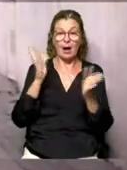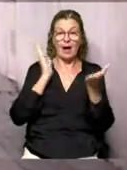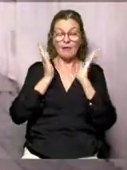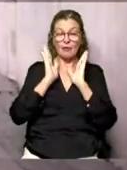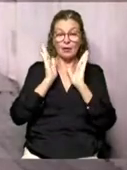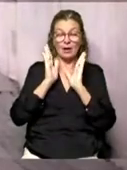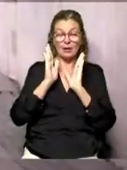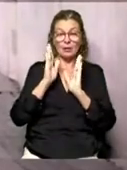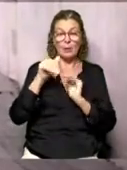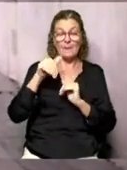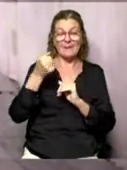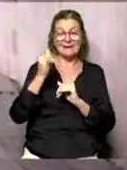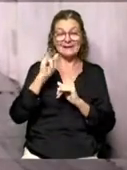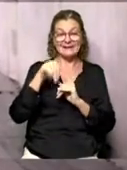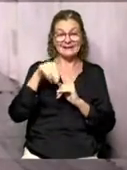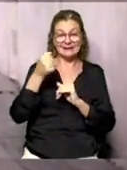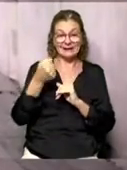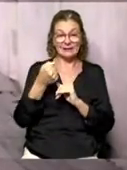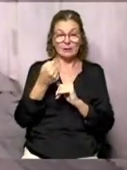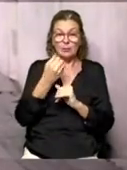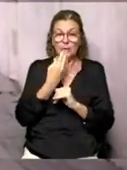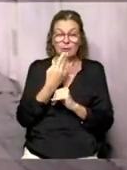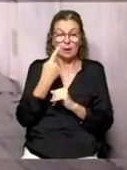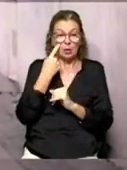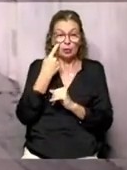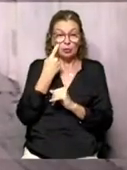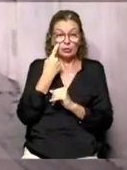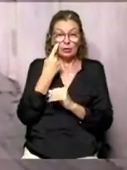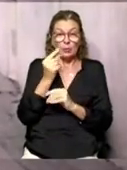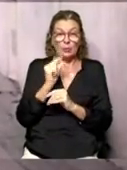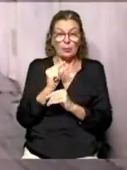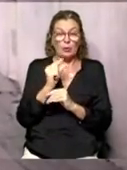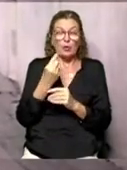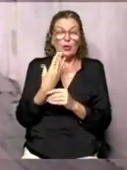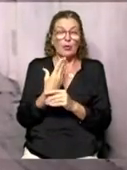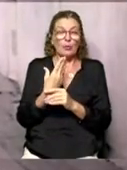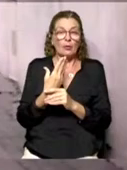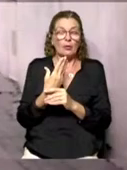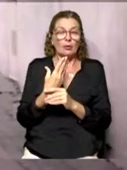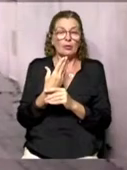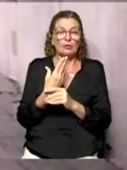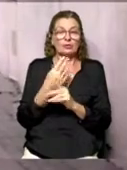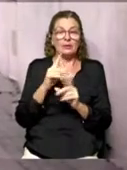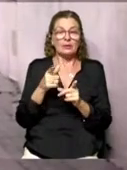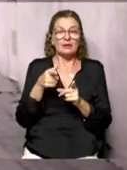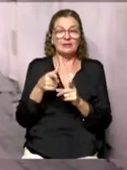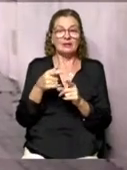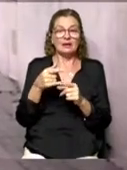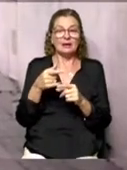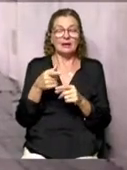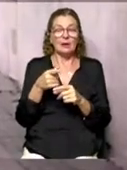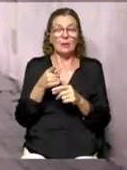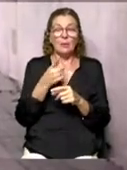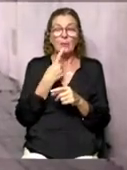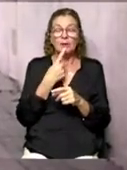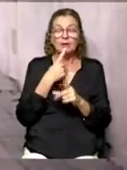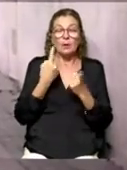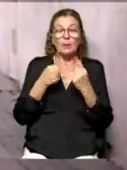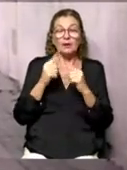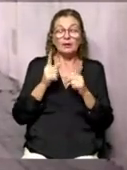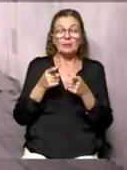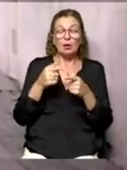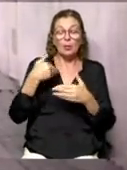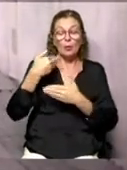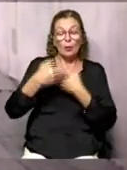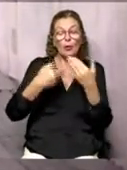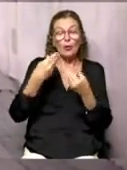de Martina, que, bueno, para conocer un poco cómo fueron las consecuencias de este fallo a nivel político, pero sobre todo cómo